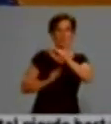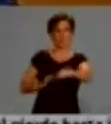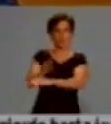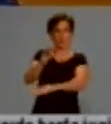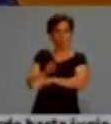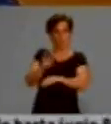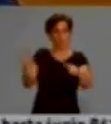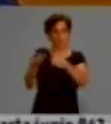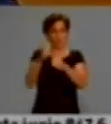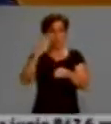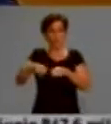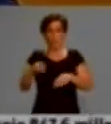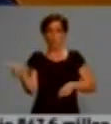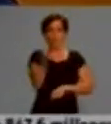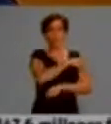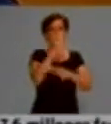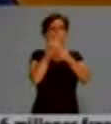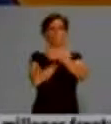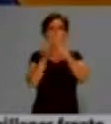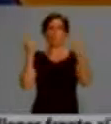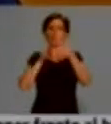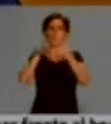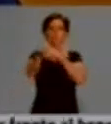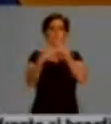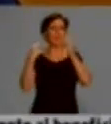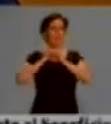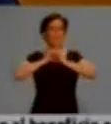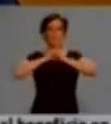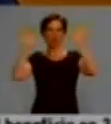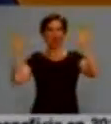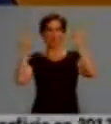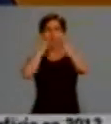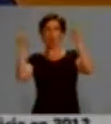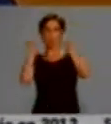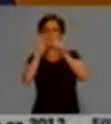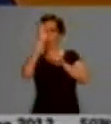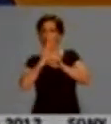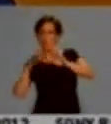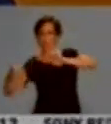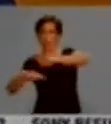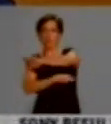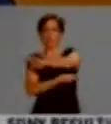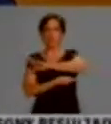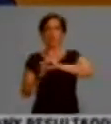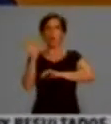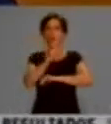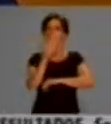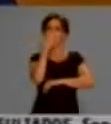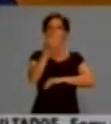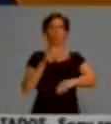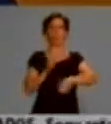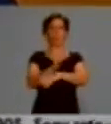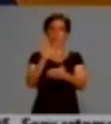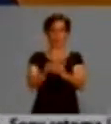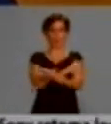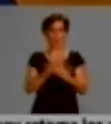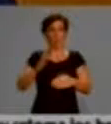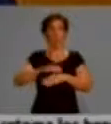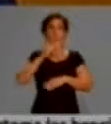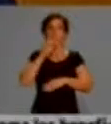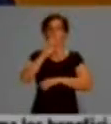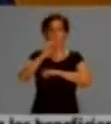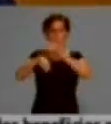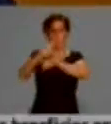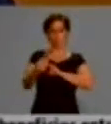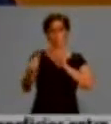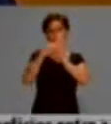de los partidos políticos sea pública, clara y transparente, y no de empresas por la puerta de atrás ni por la puerta de adelante, porque luego se tiene que poner el